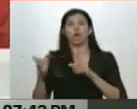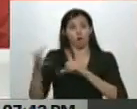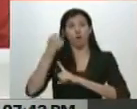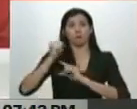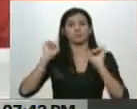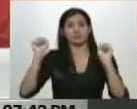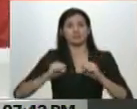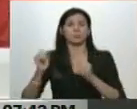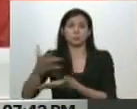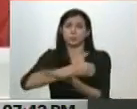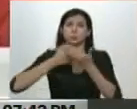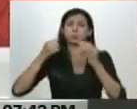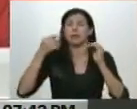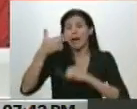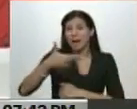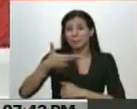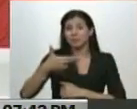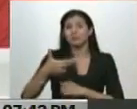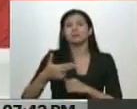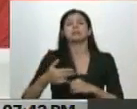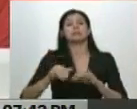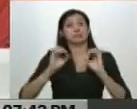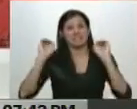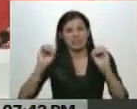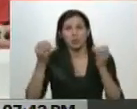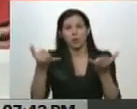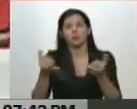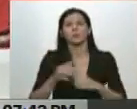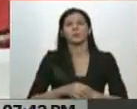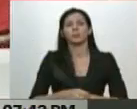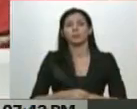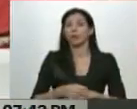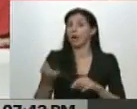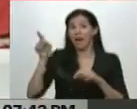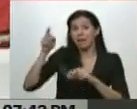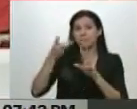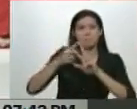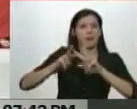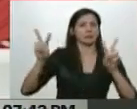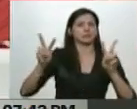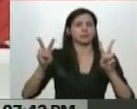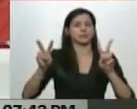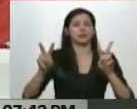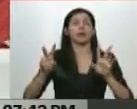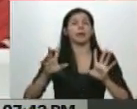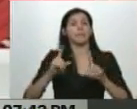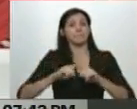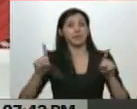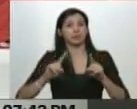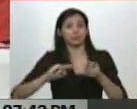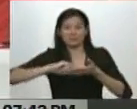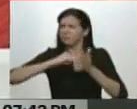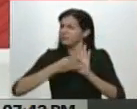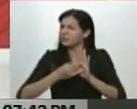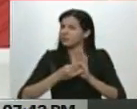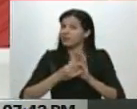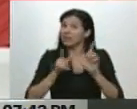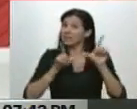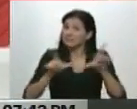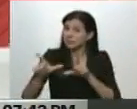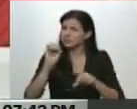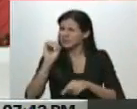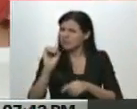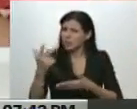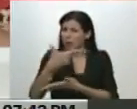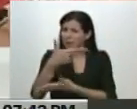el hecho de que una cárcel esté pacificada no quiere decir que ya se haya conseguido el desarme,